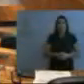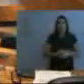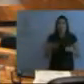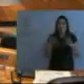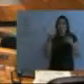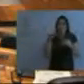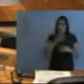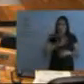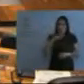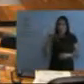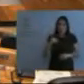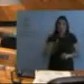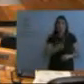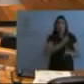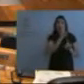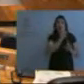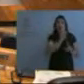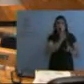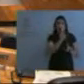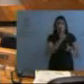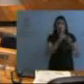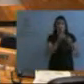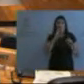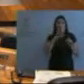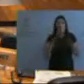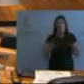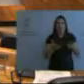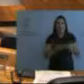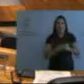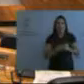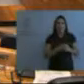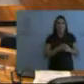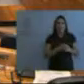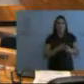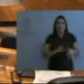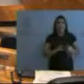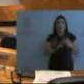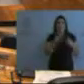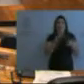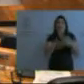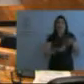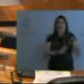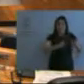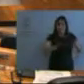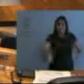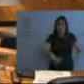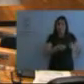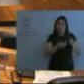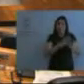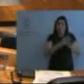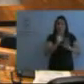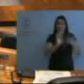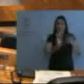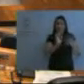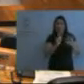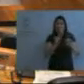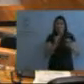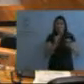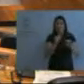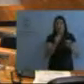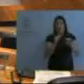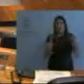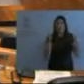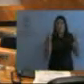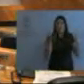Muchas gracias, señor presidente. La pregunta que nuestro grupo realiza es sobre si van a corregir el texto refundido de la Ley de Tasas y Precios Públicos para evitar